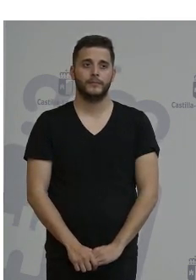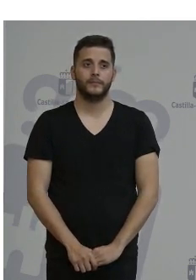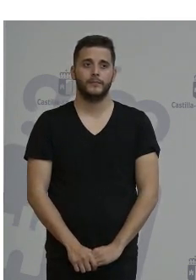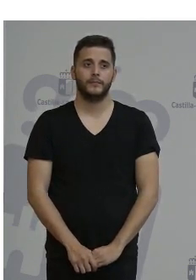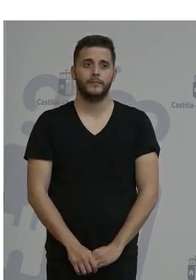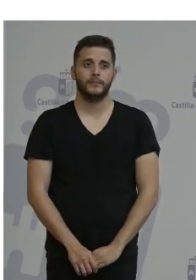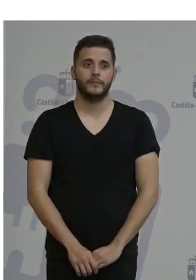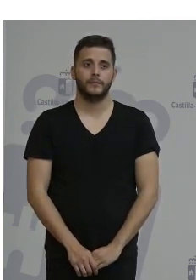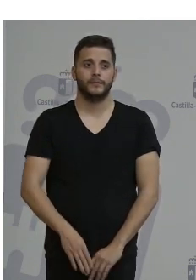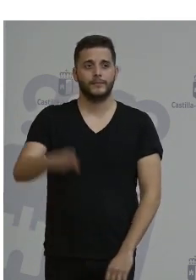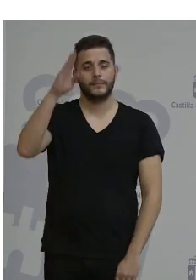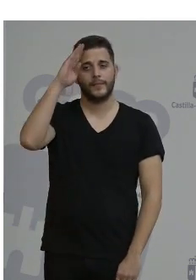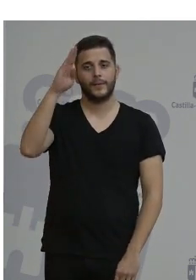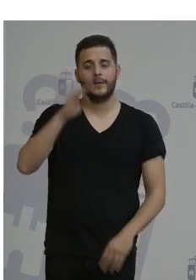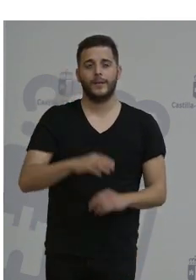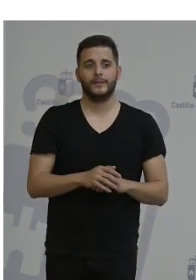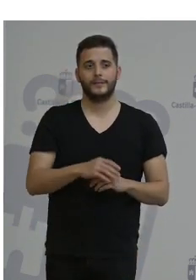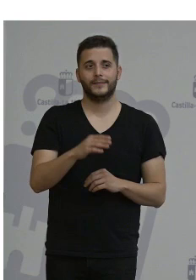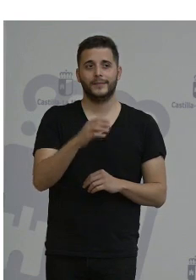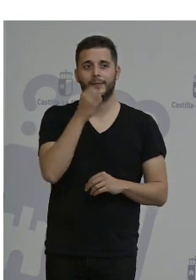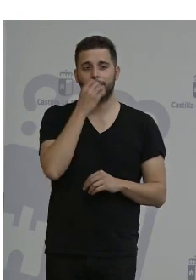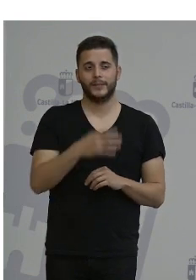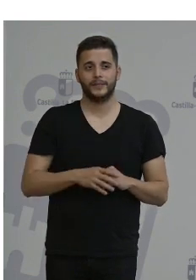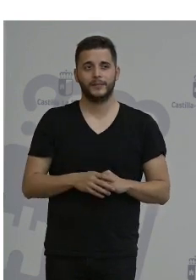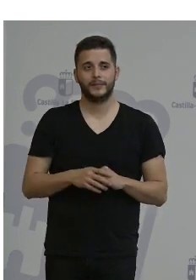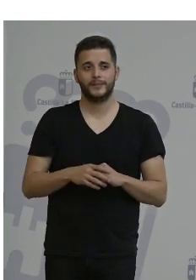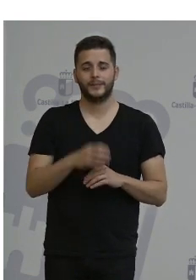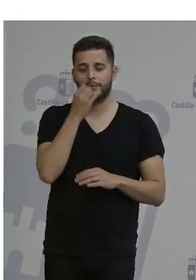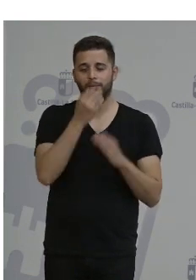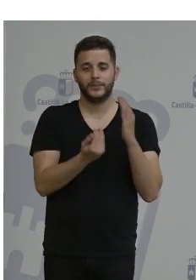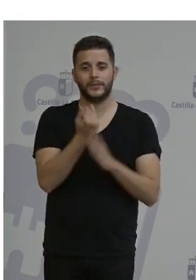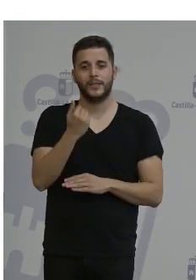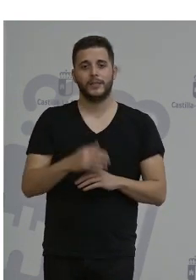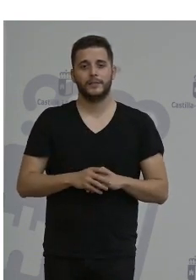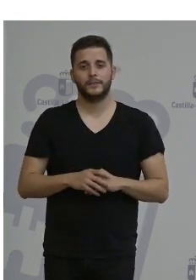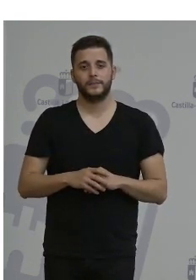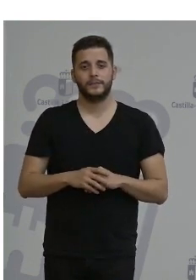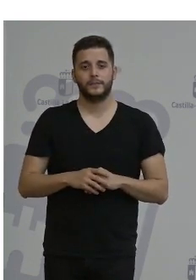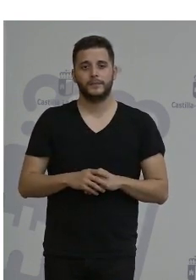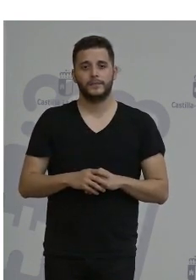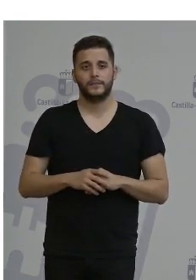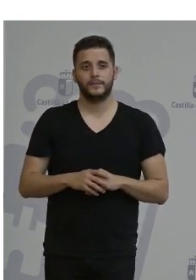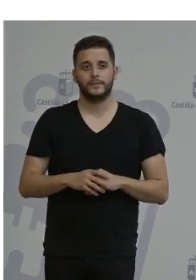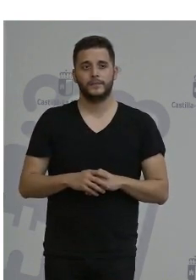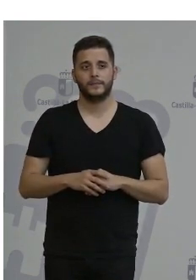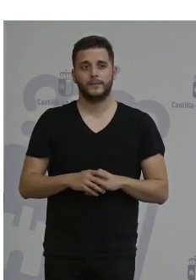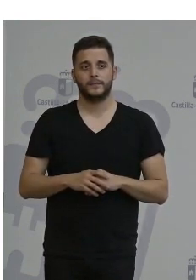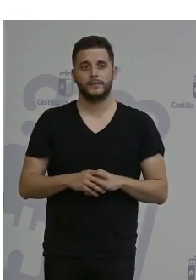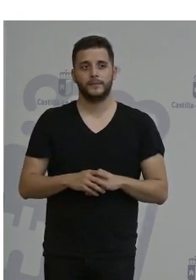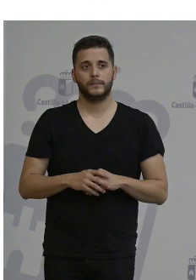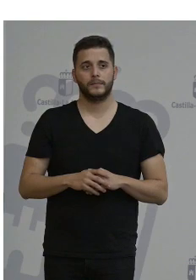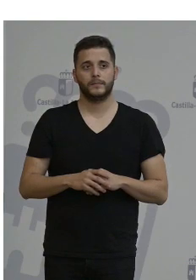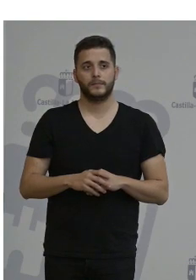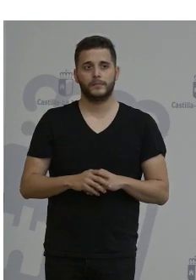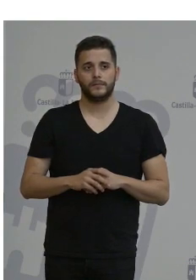Hola, buenos días. Buenas, buenos días. Antes, yo tenía